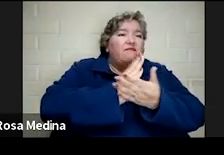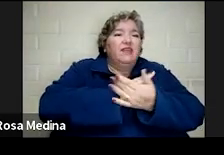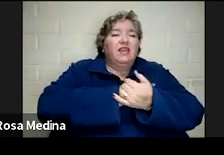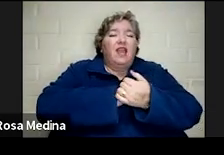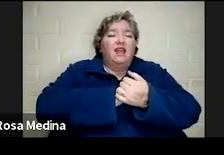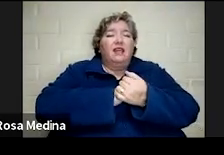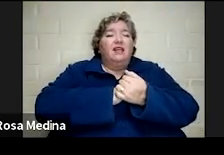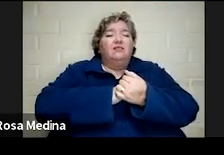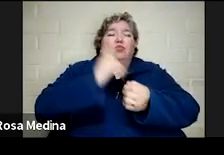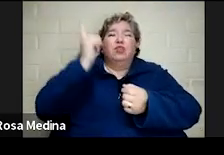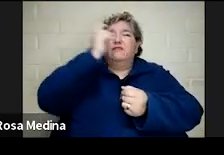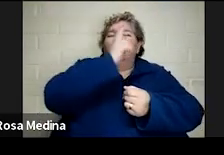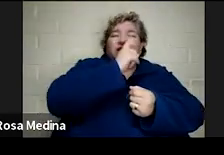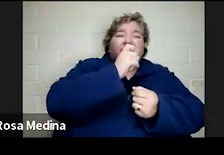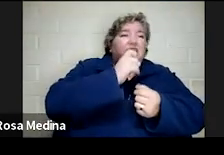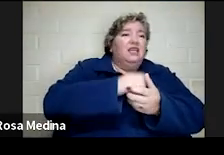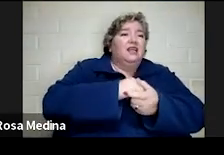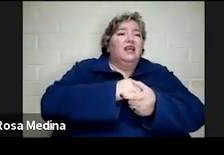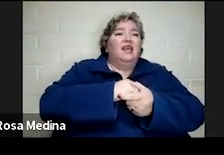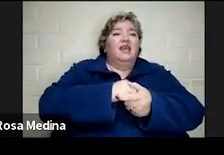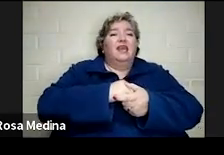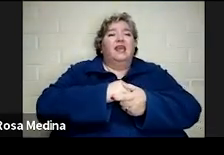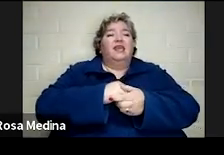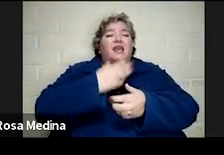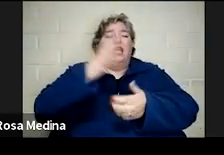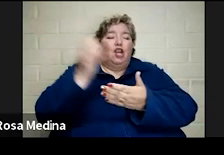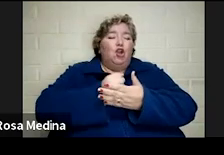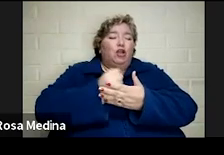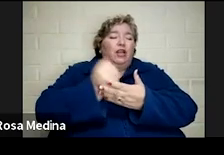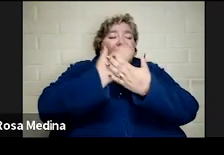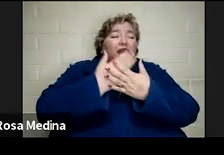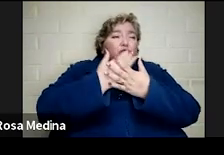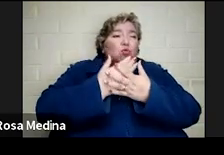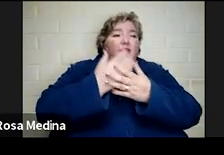que terminan estudiando para la prueba el minuto antes, que no logran planificar los trabajos,